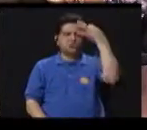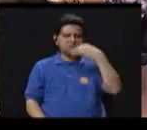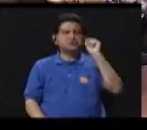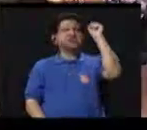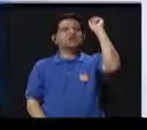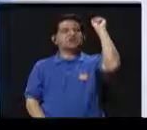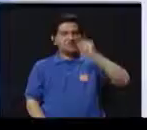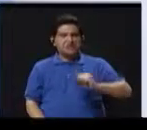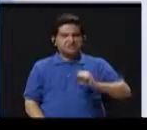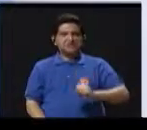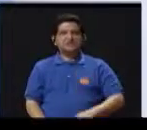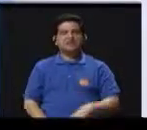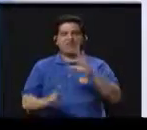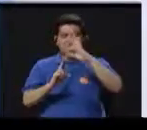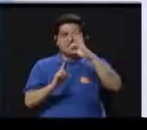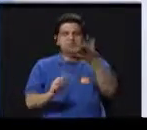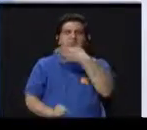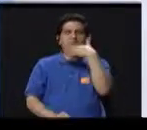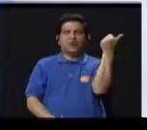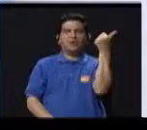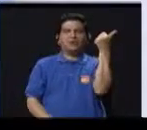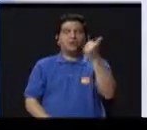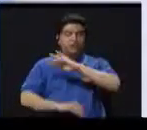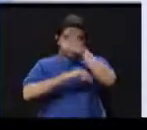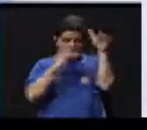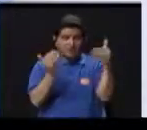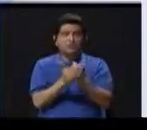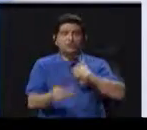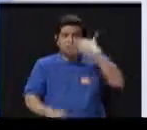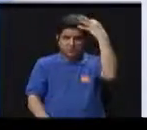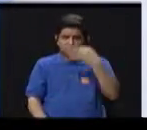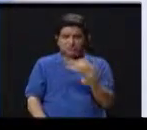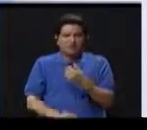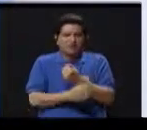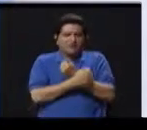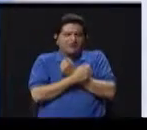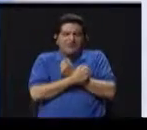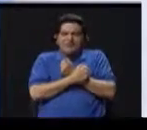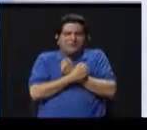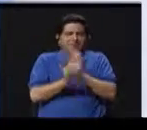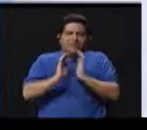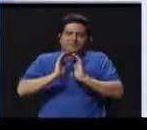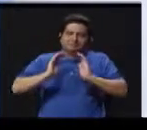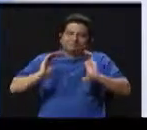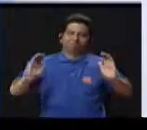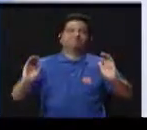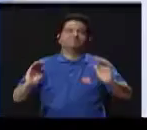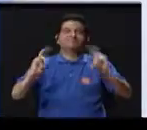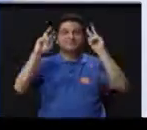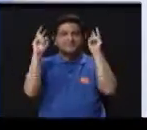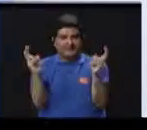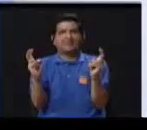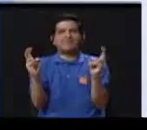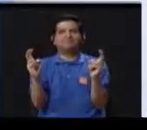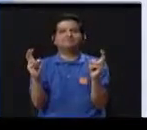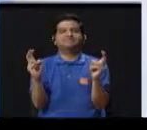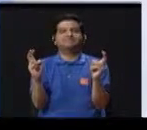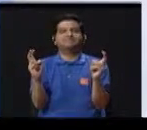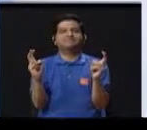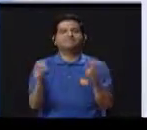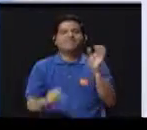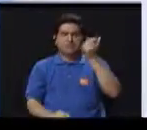completamente convencidas de que era la mejor opción, y todas yo creo que somos amantes de los niños y del tema,